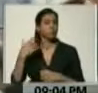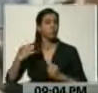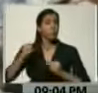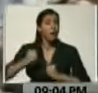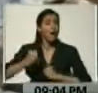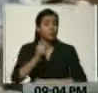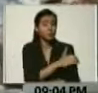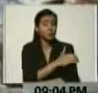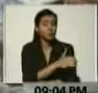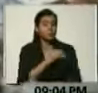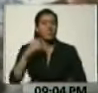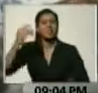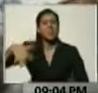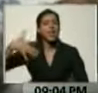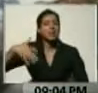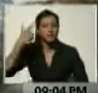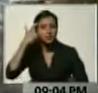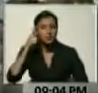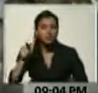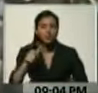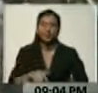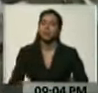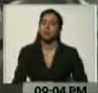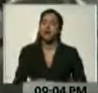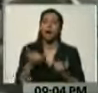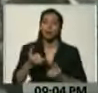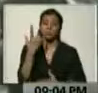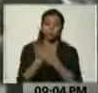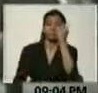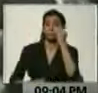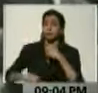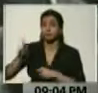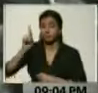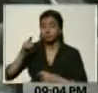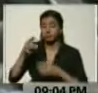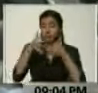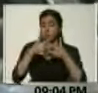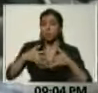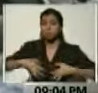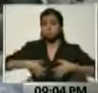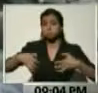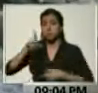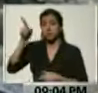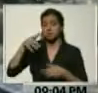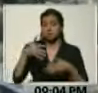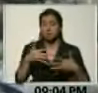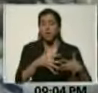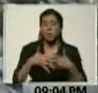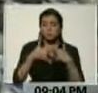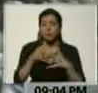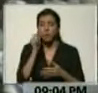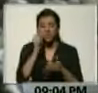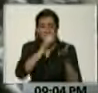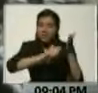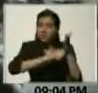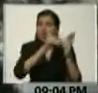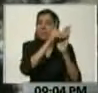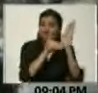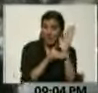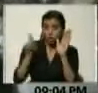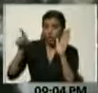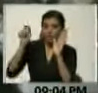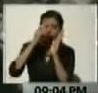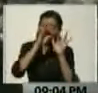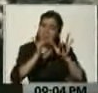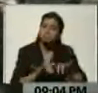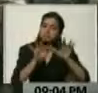estos partidos de la extrema derecha, que ahora está en Estados Unidos viviendo allá, muy rico, él elaboró un decreto y Carmona lo firmó, fue el único,